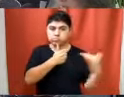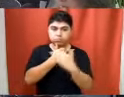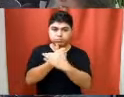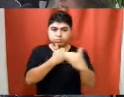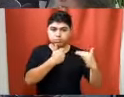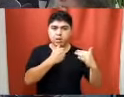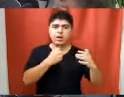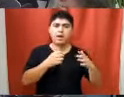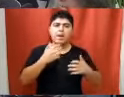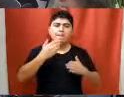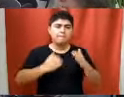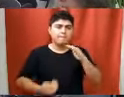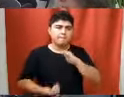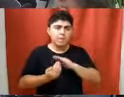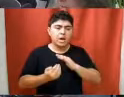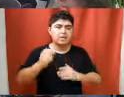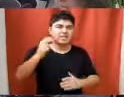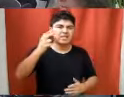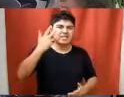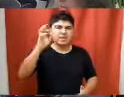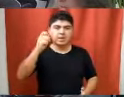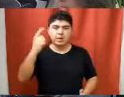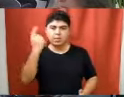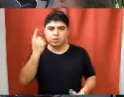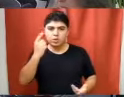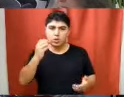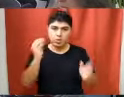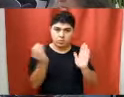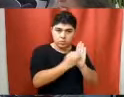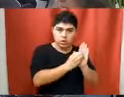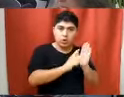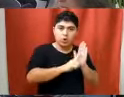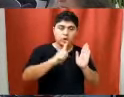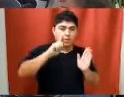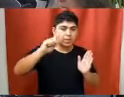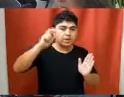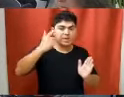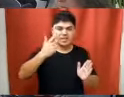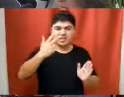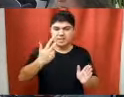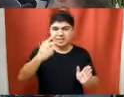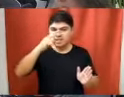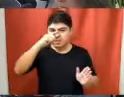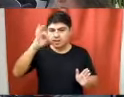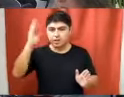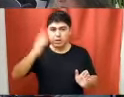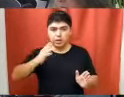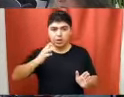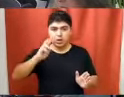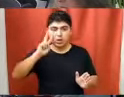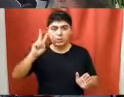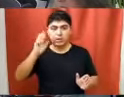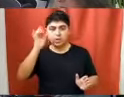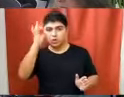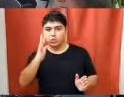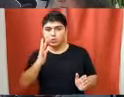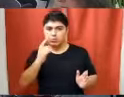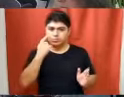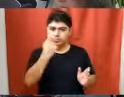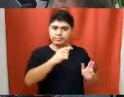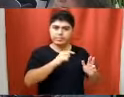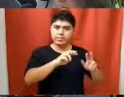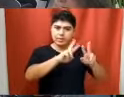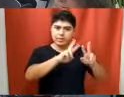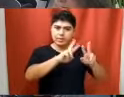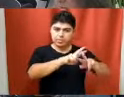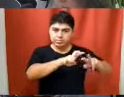no mayor de 30 minutos, según lo establecido por la Ordenanza 1370-2012. Visto y analizado el tema de referencia,